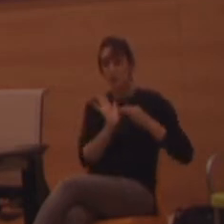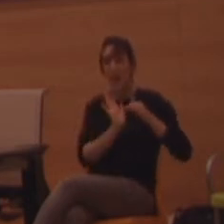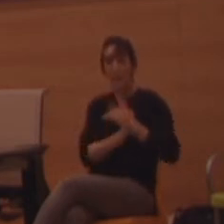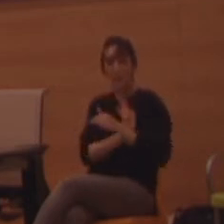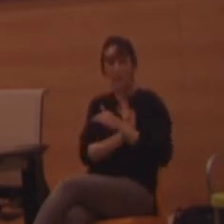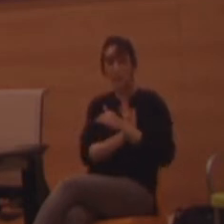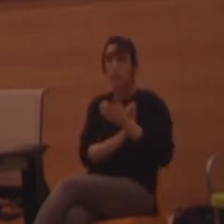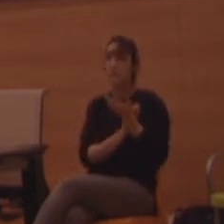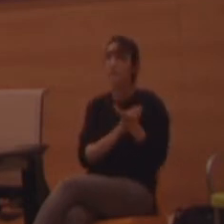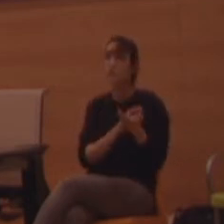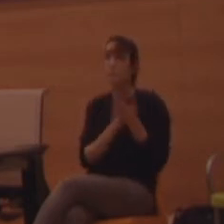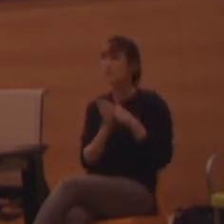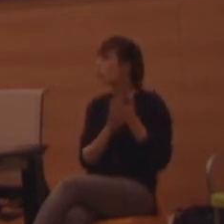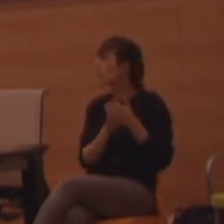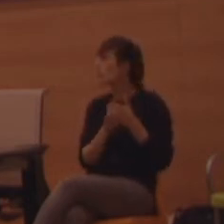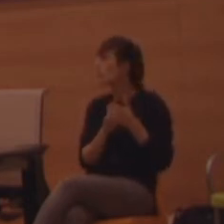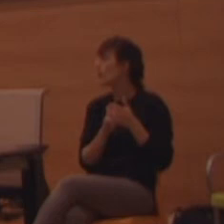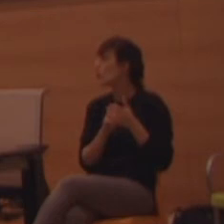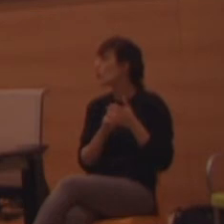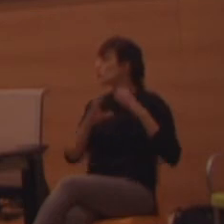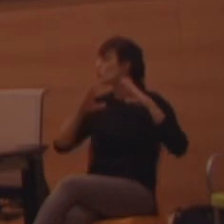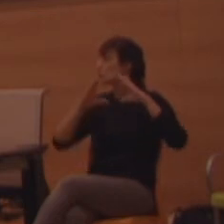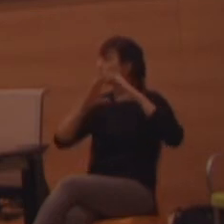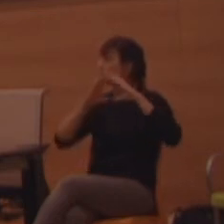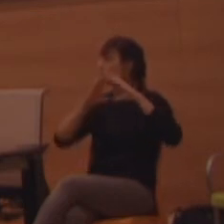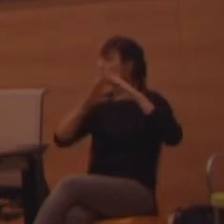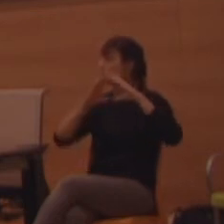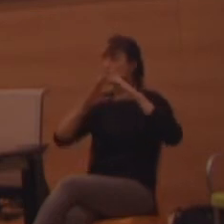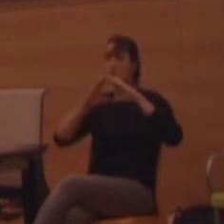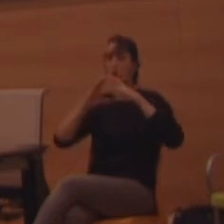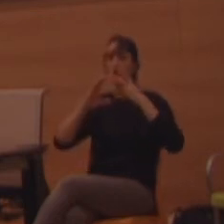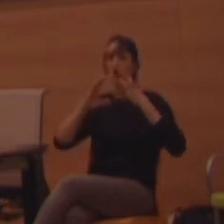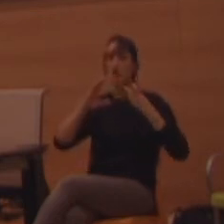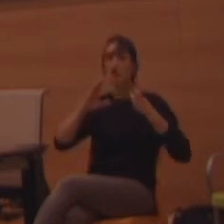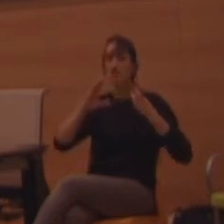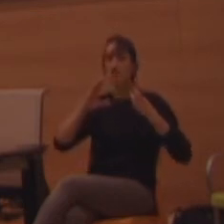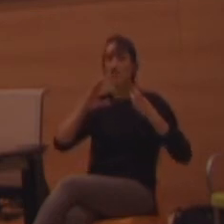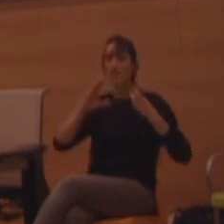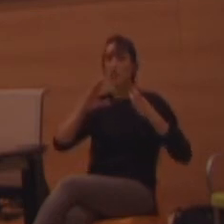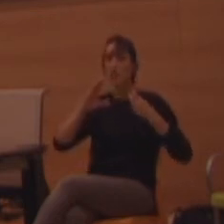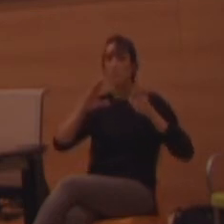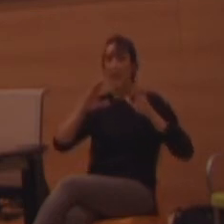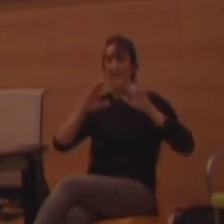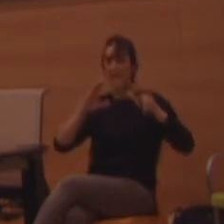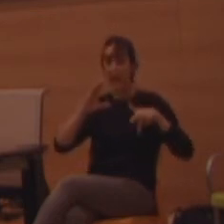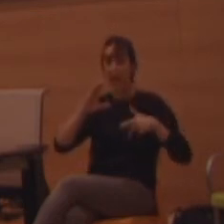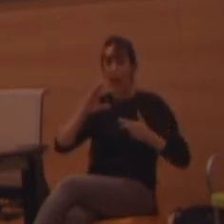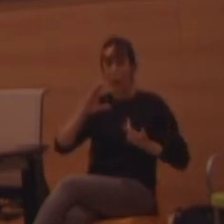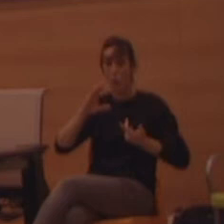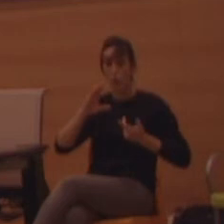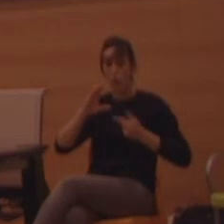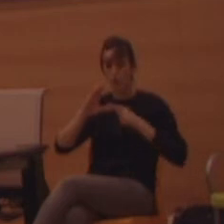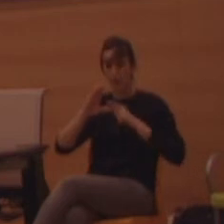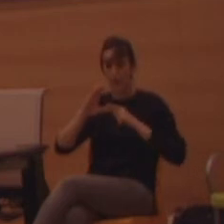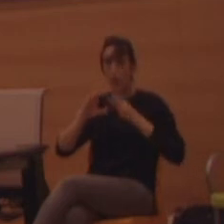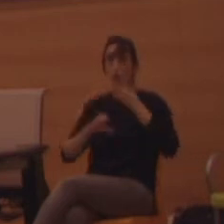o menos de este tamaño, valen unos 200 y pico euros, y el mismo apósito en vancomicina, que iría muy bien para los